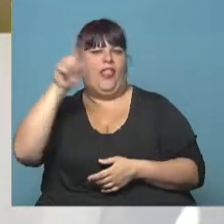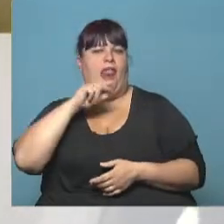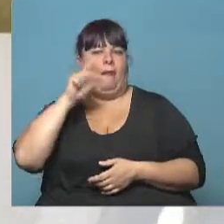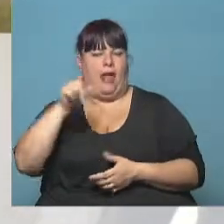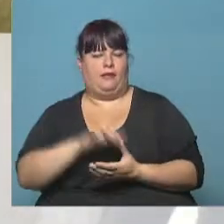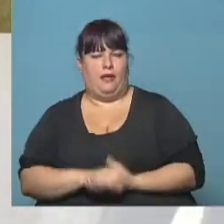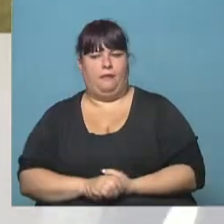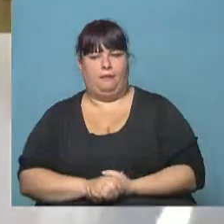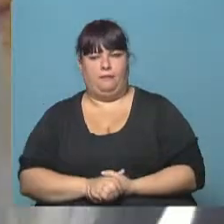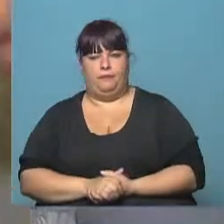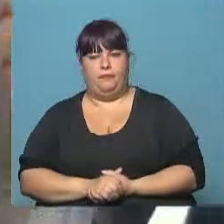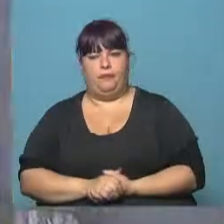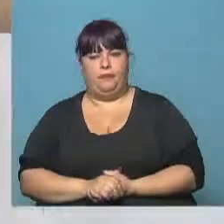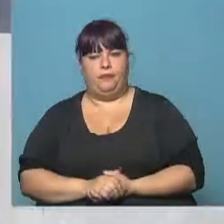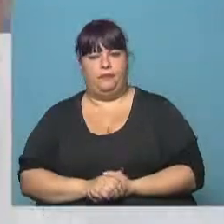magistrado platense.